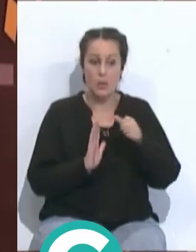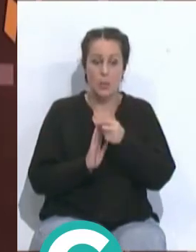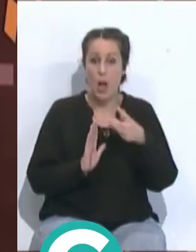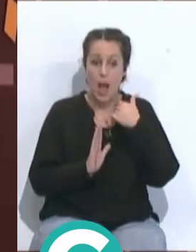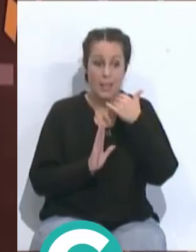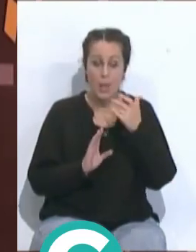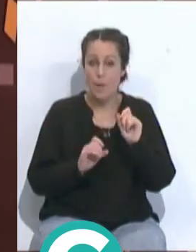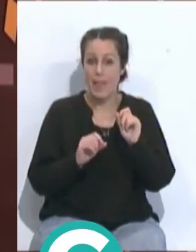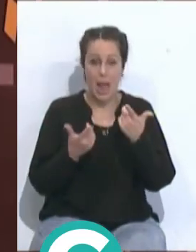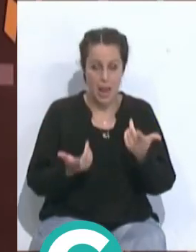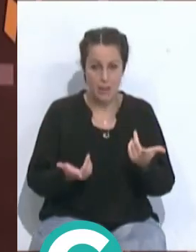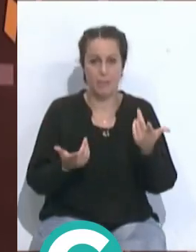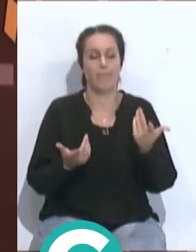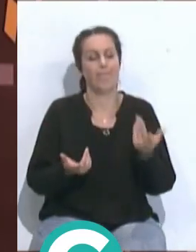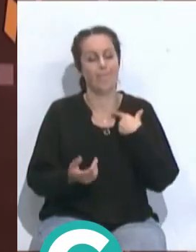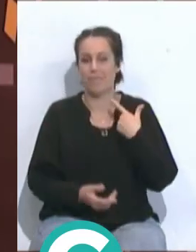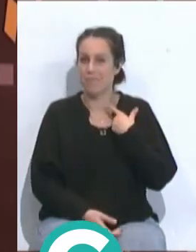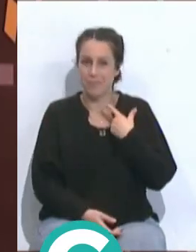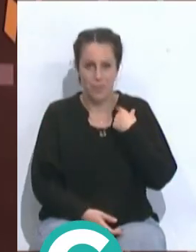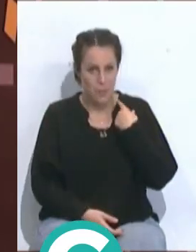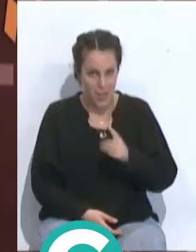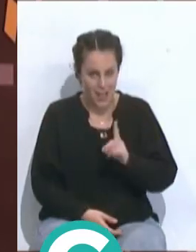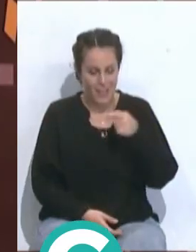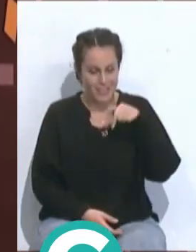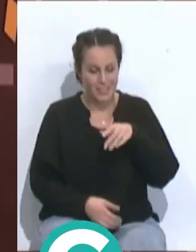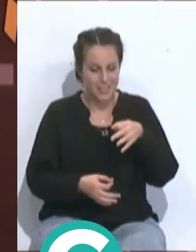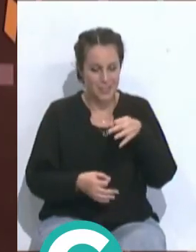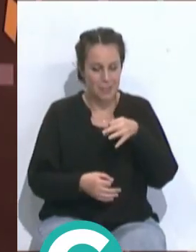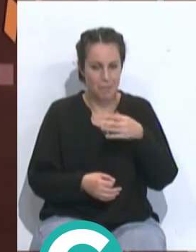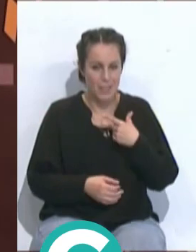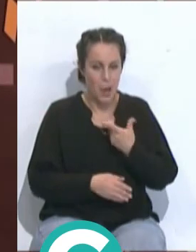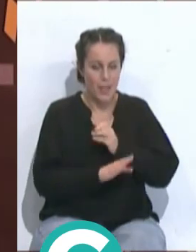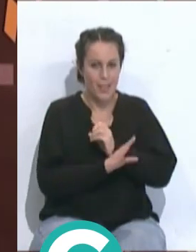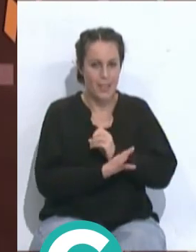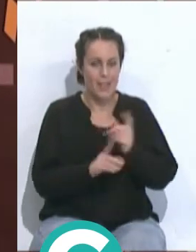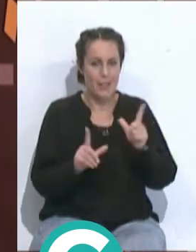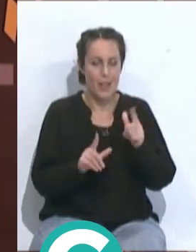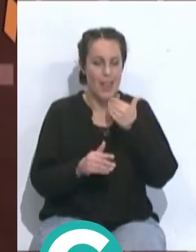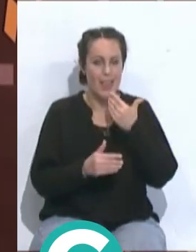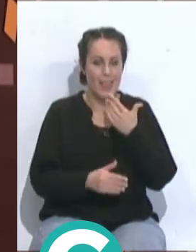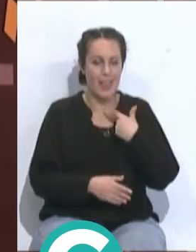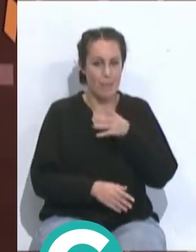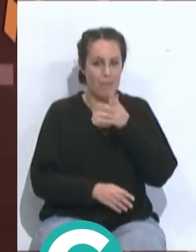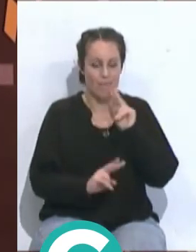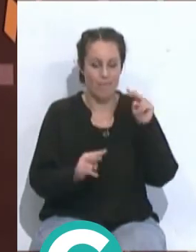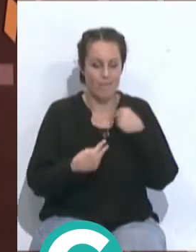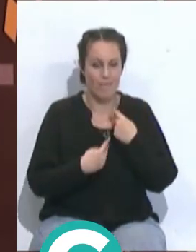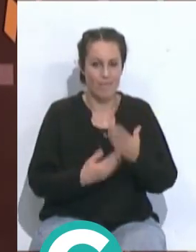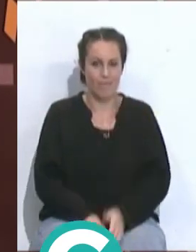casi definitivo. Así que no se lo pierdan y estaremos aquí, como siempre, al pie del cañón en Onda Cádiz Televisión. Gracias por estar ahí.